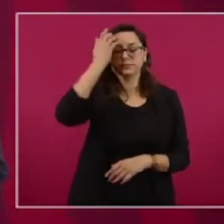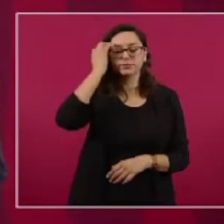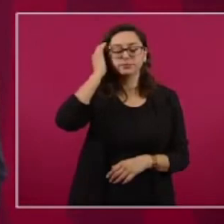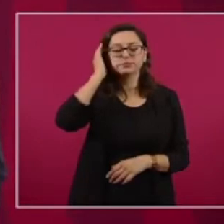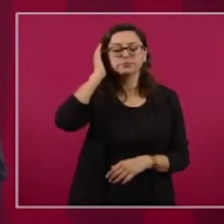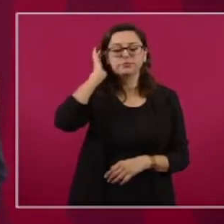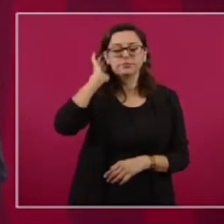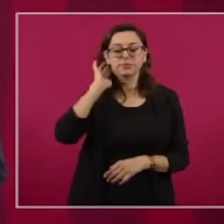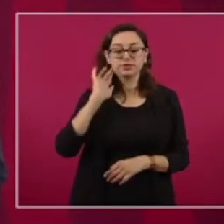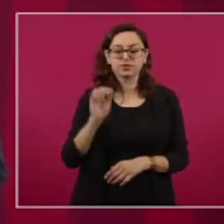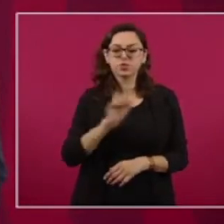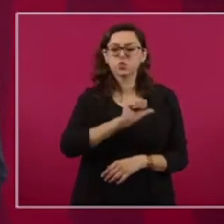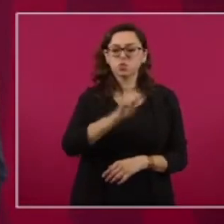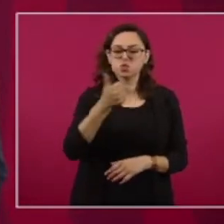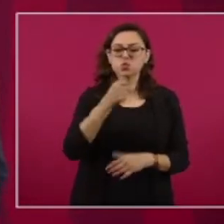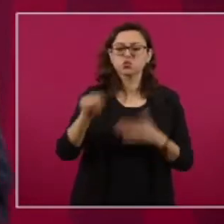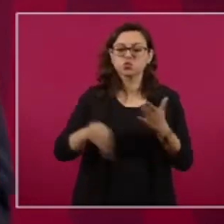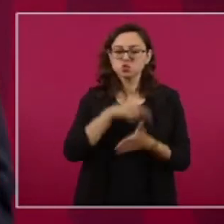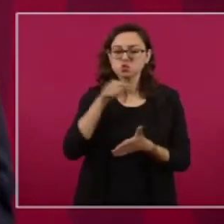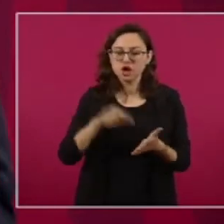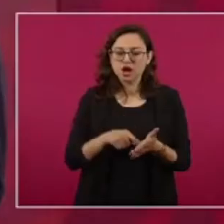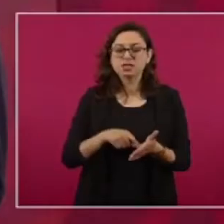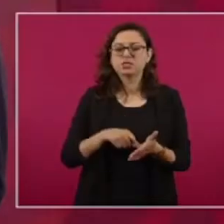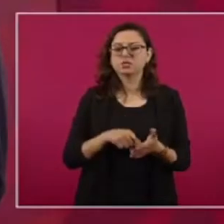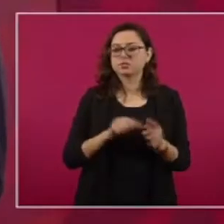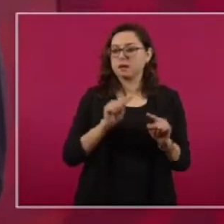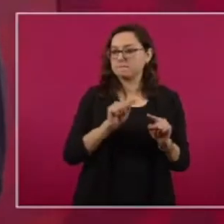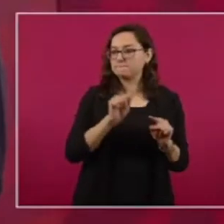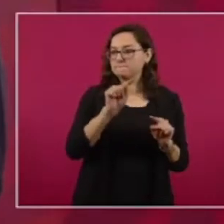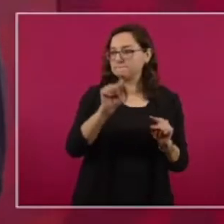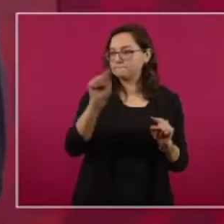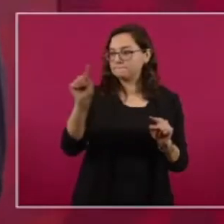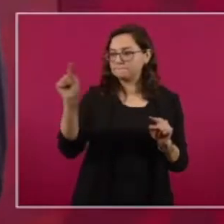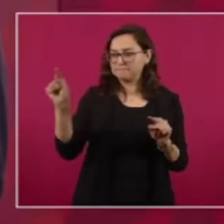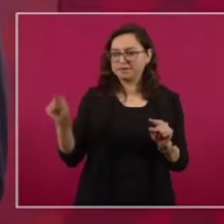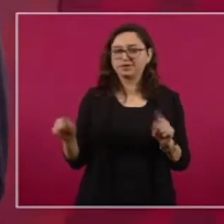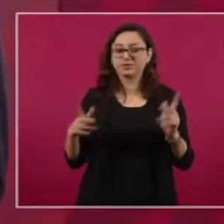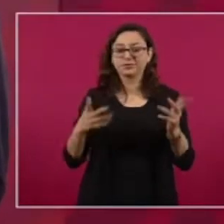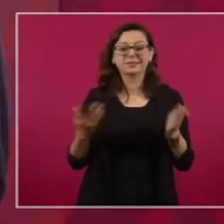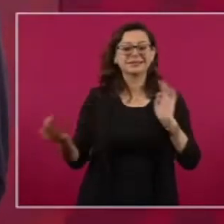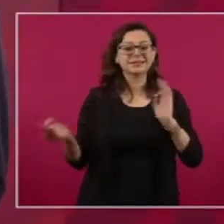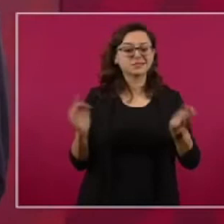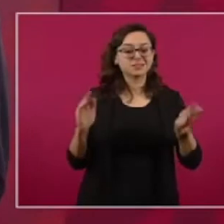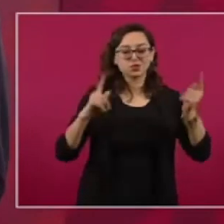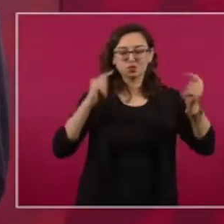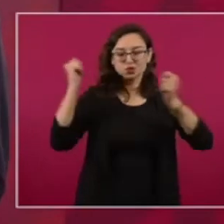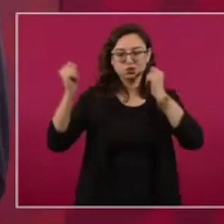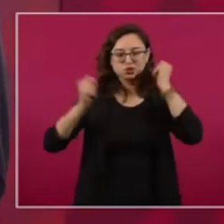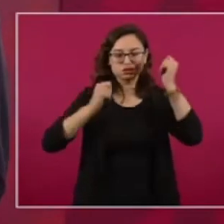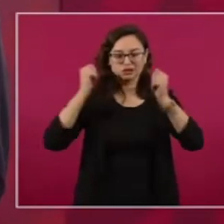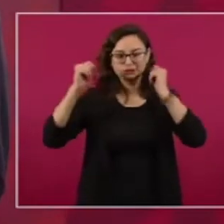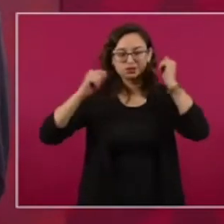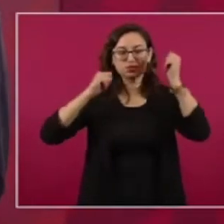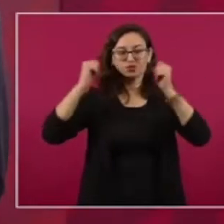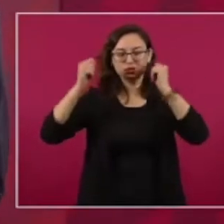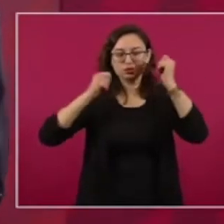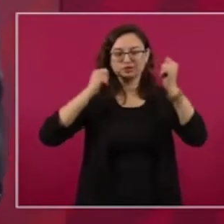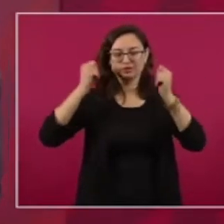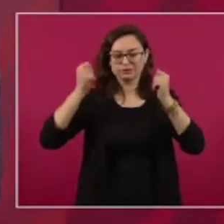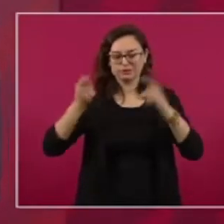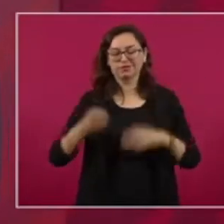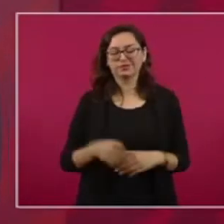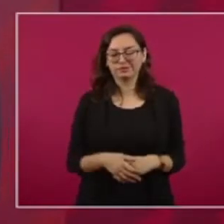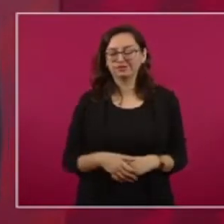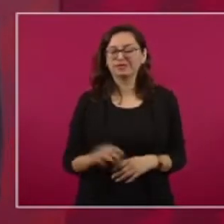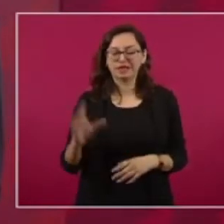otros sitios, otras zonas turísticas y